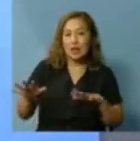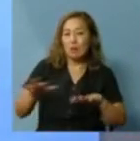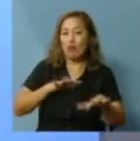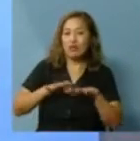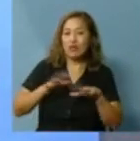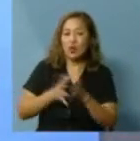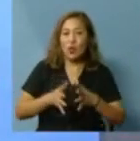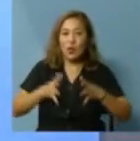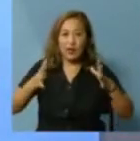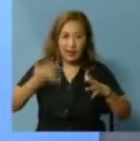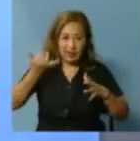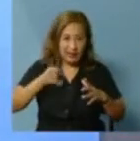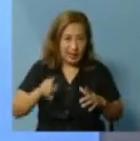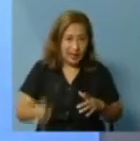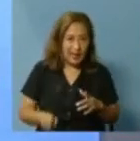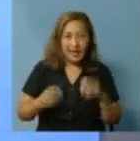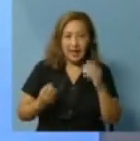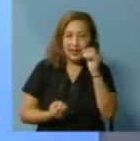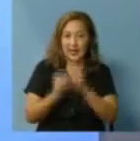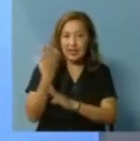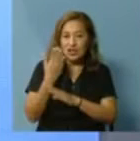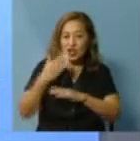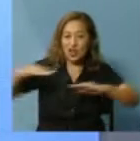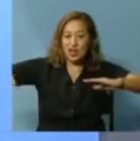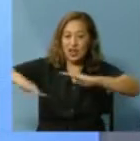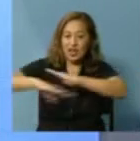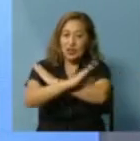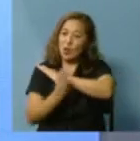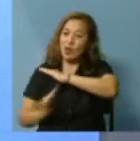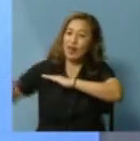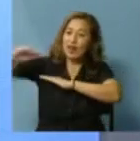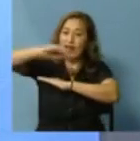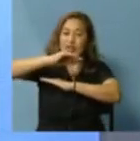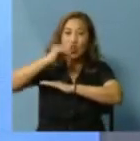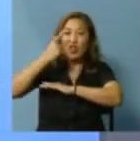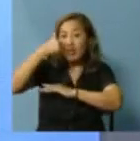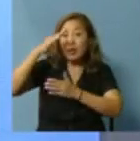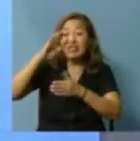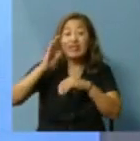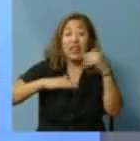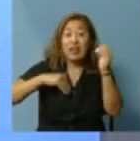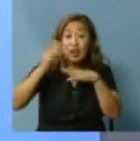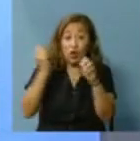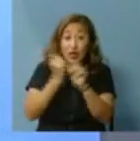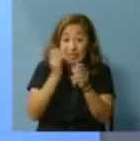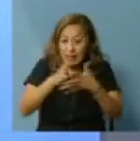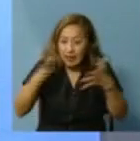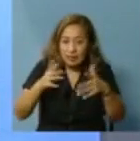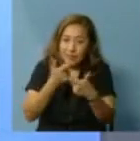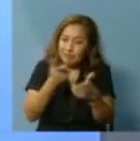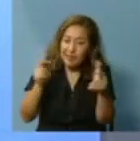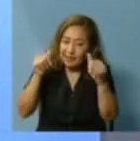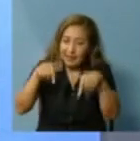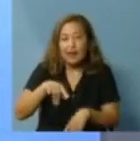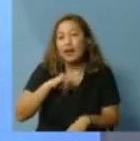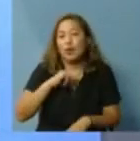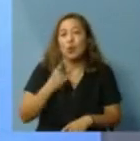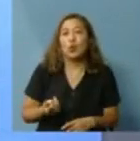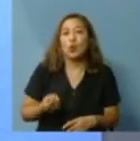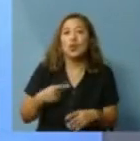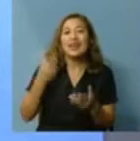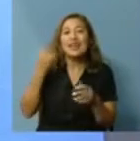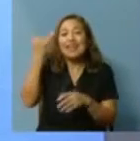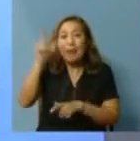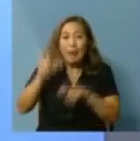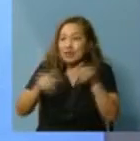grande que se generó fue la creación de la autopista del ingreso casco hub y no se hizo otra obra más grande y jujuy que involucró de